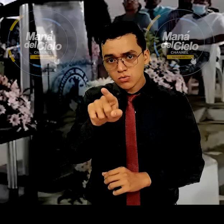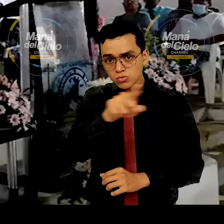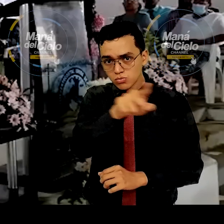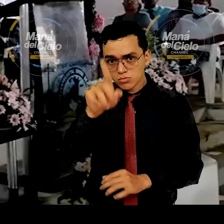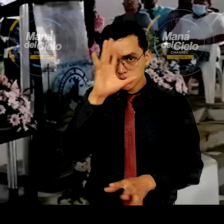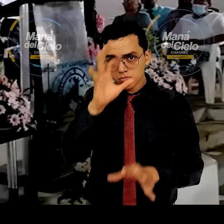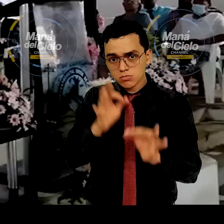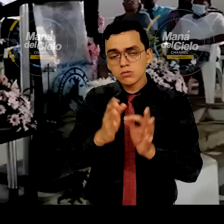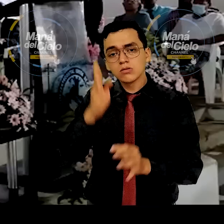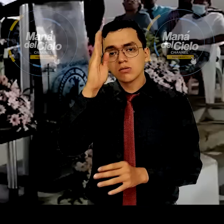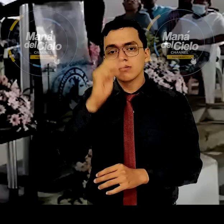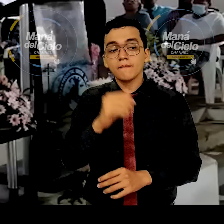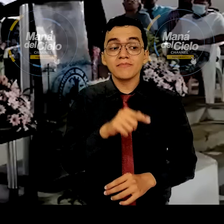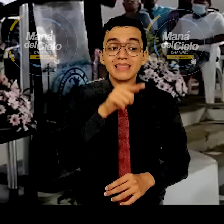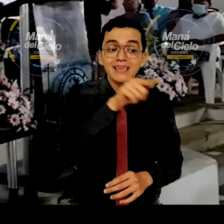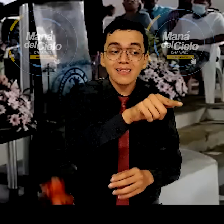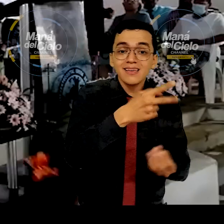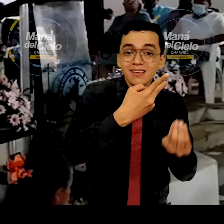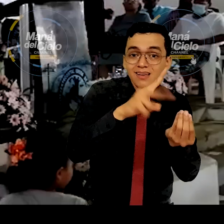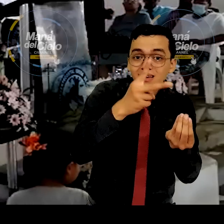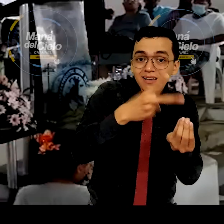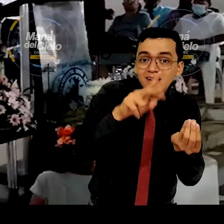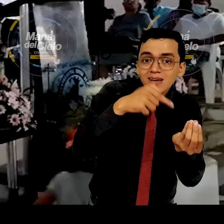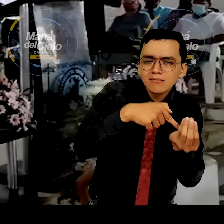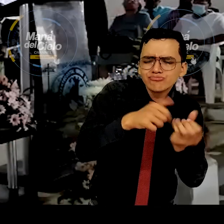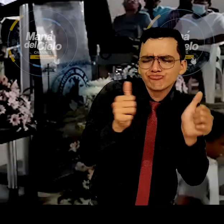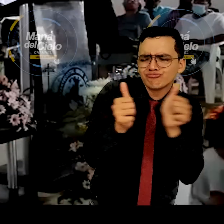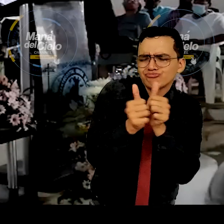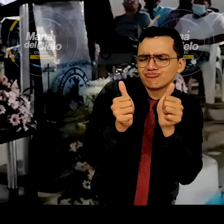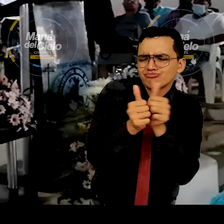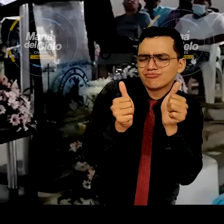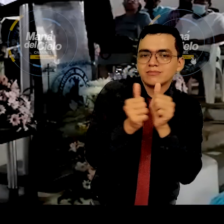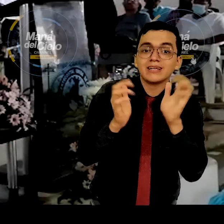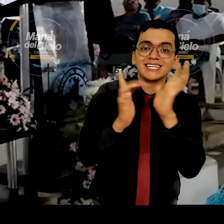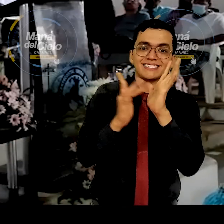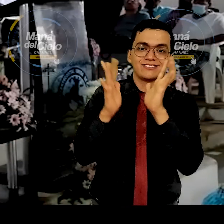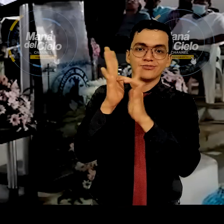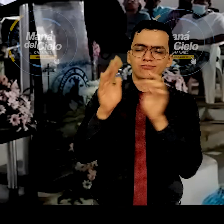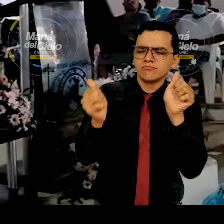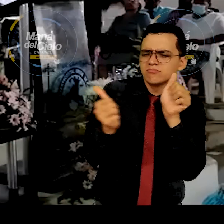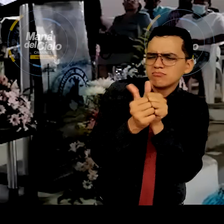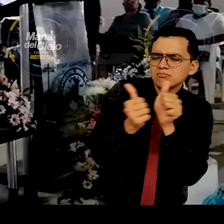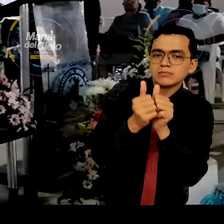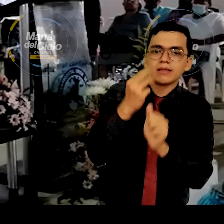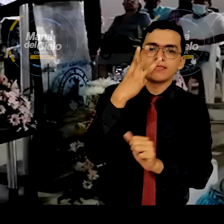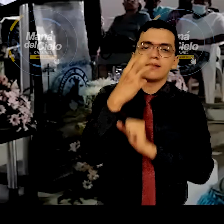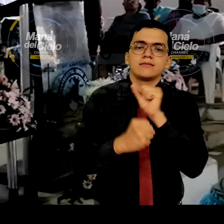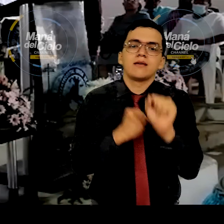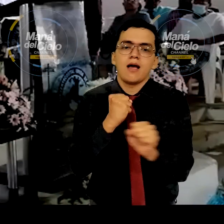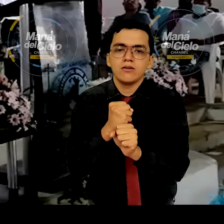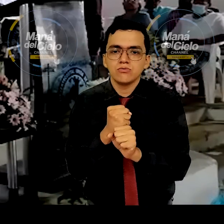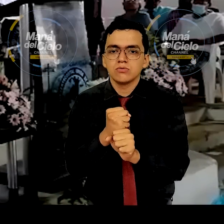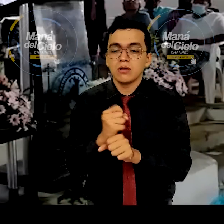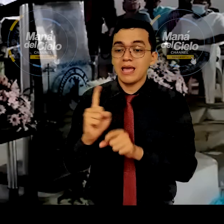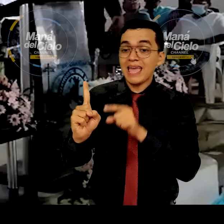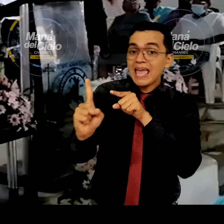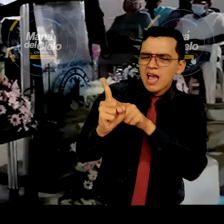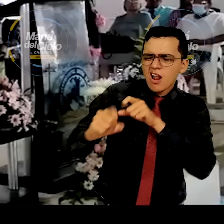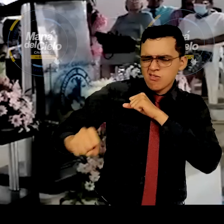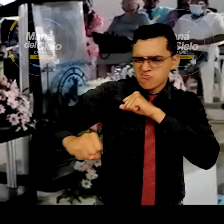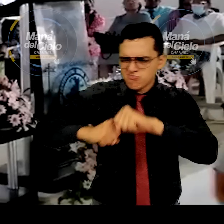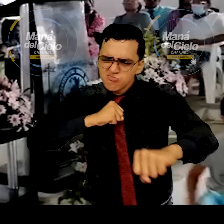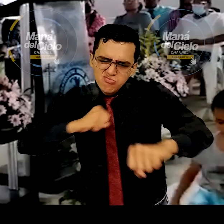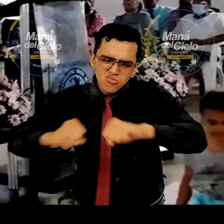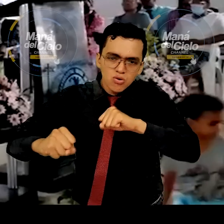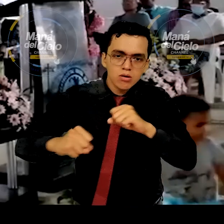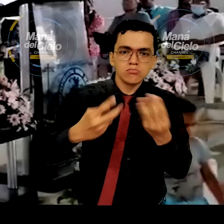Estos habían estado con Jesús 3 años, viendo las cosas que nosotros no hemos visto. Y Jesús se atreve